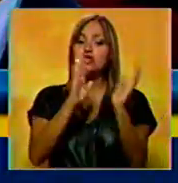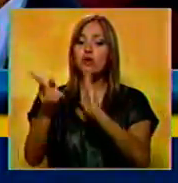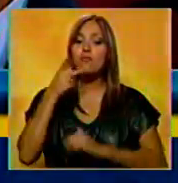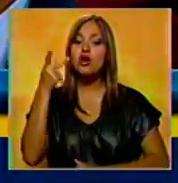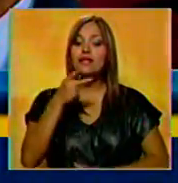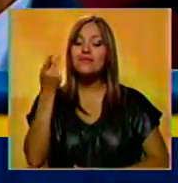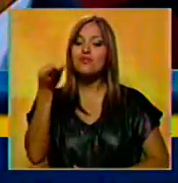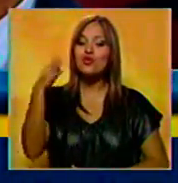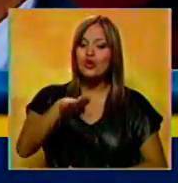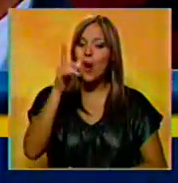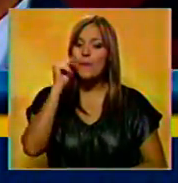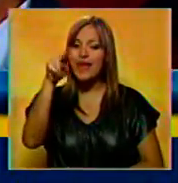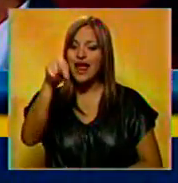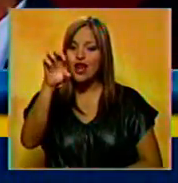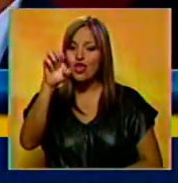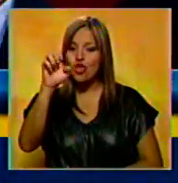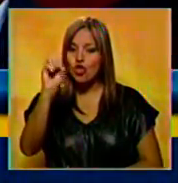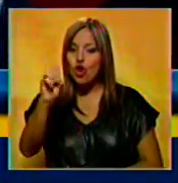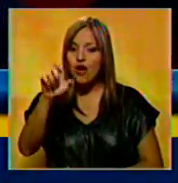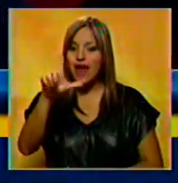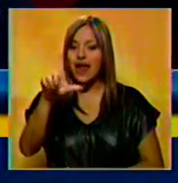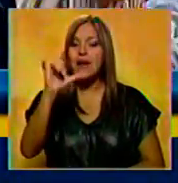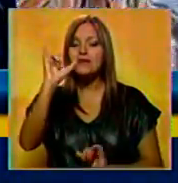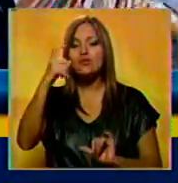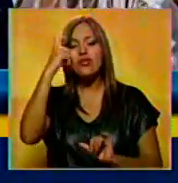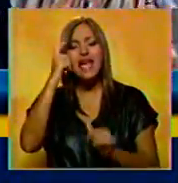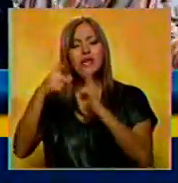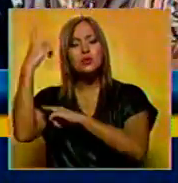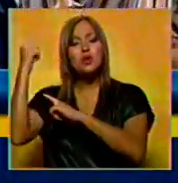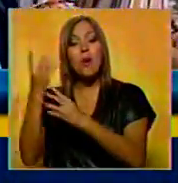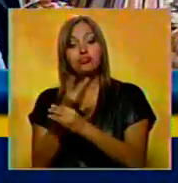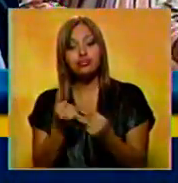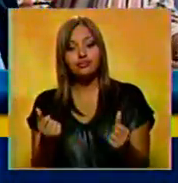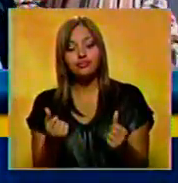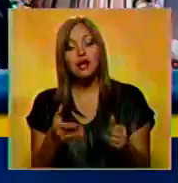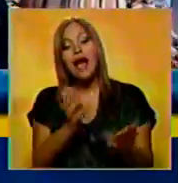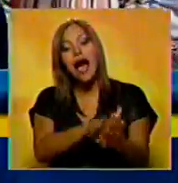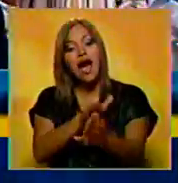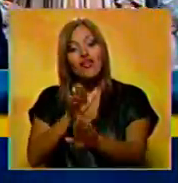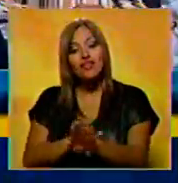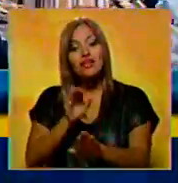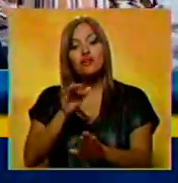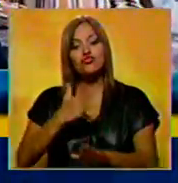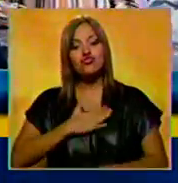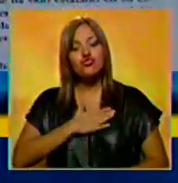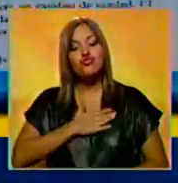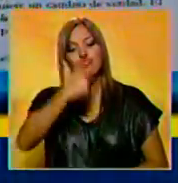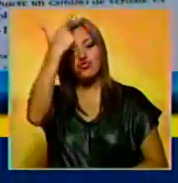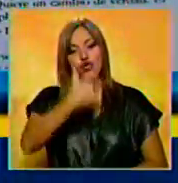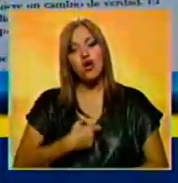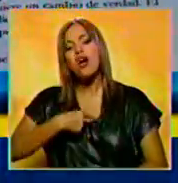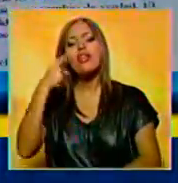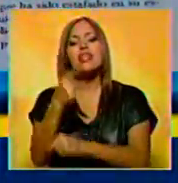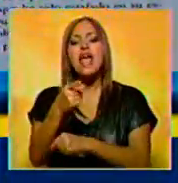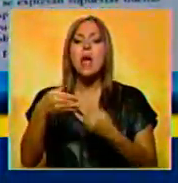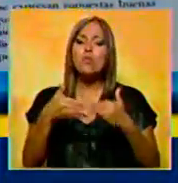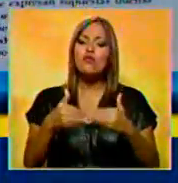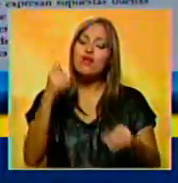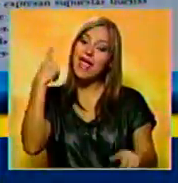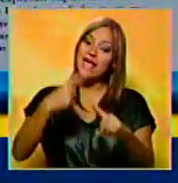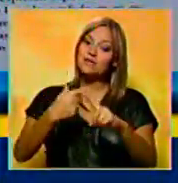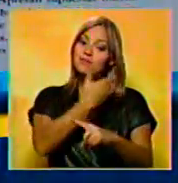ante la muerte de Noel Álvarez se remonta a los días en los que desapareció señala que él personalmente le hizo la exigencia pública el